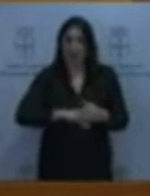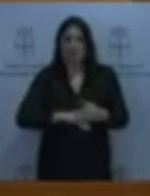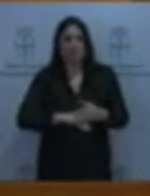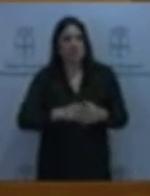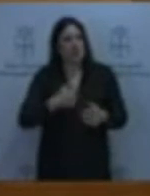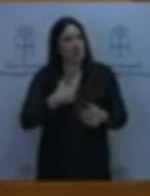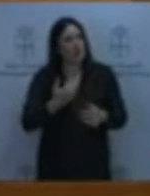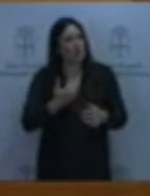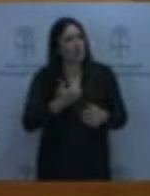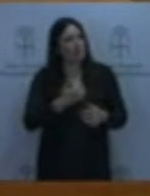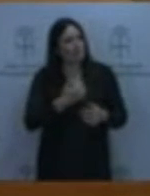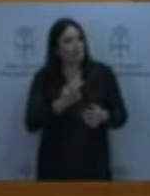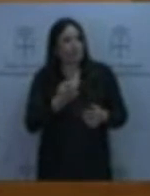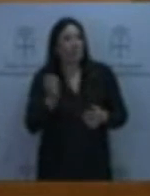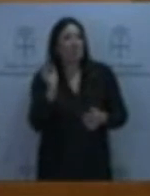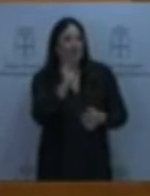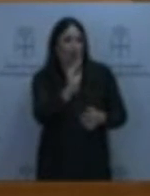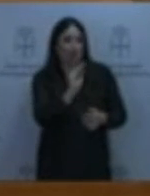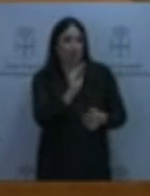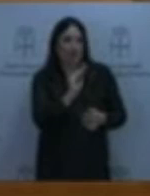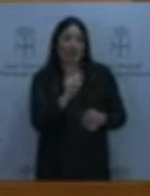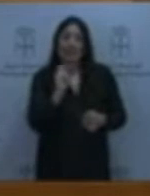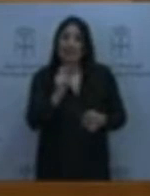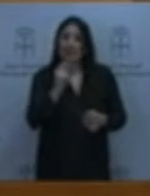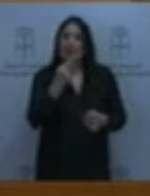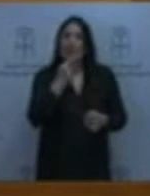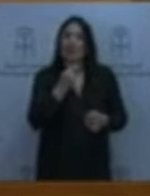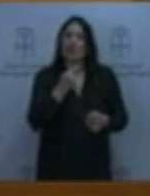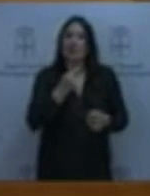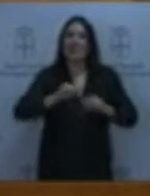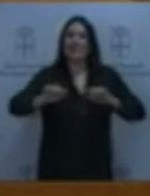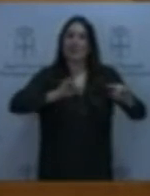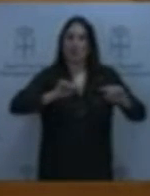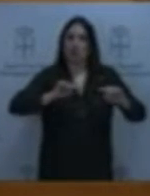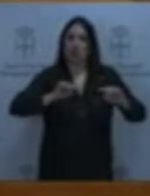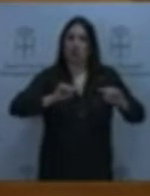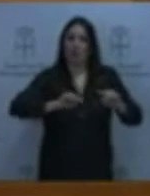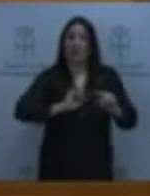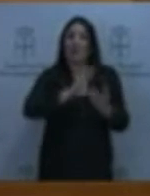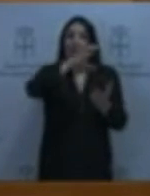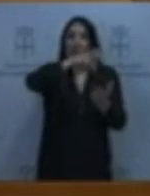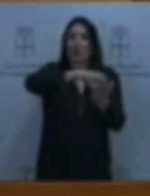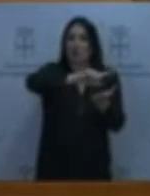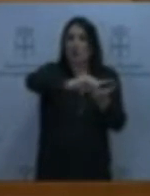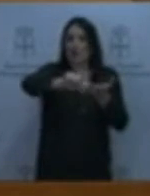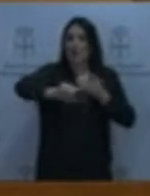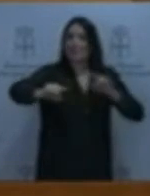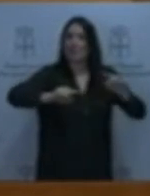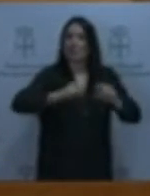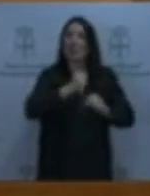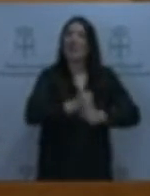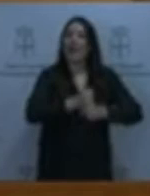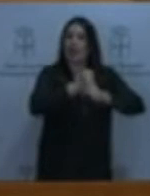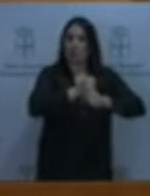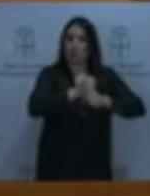algunas preguntas. La sentencia apunta que la decisión de liquidar el centro fue de Cajastur, pero que la negociación por parte de la Fundación